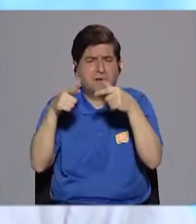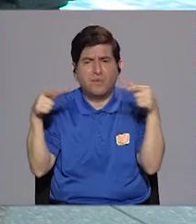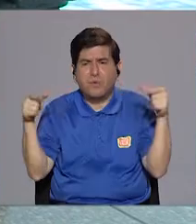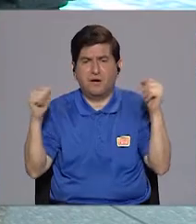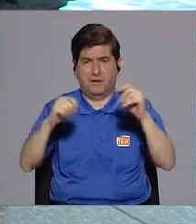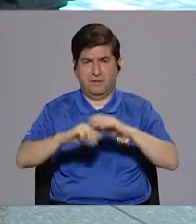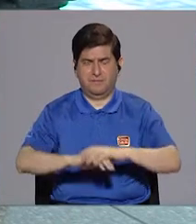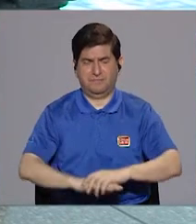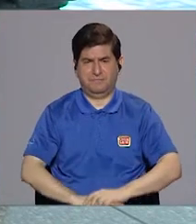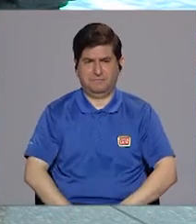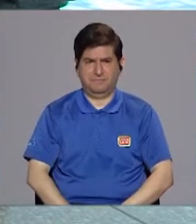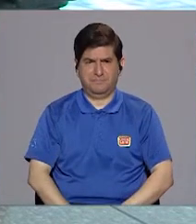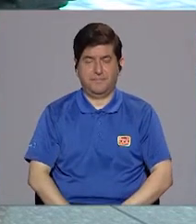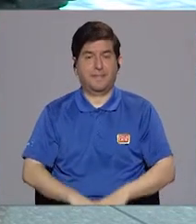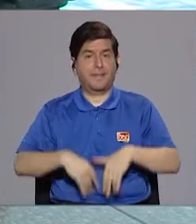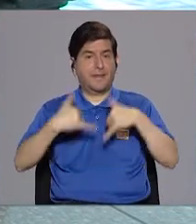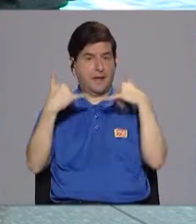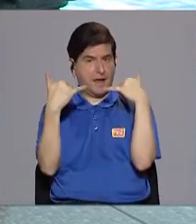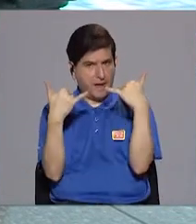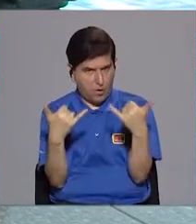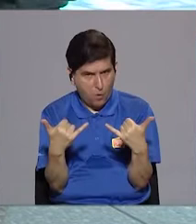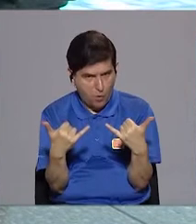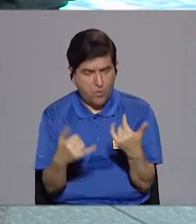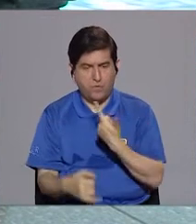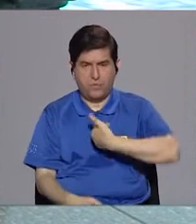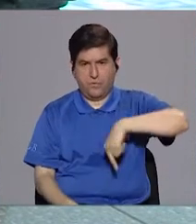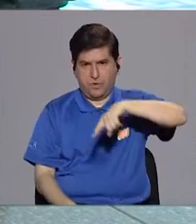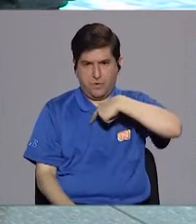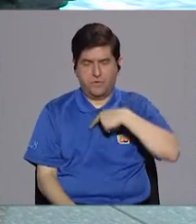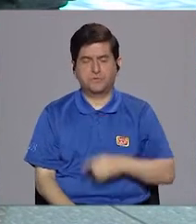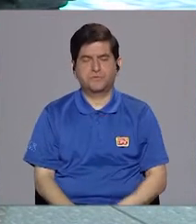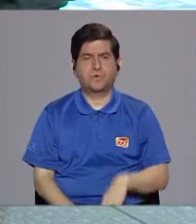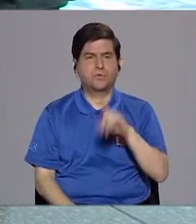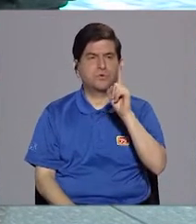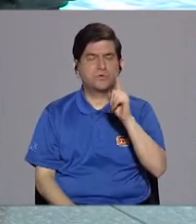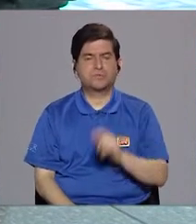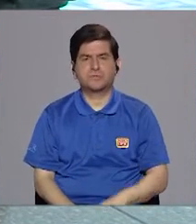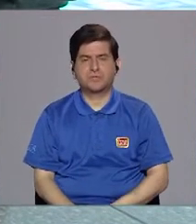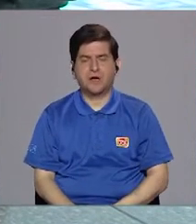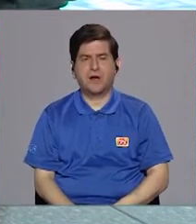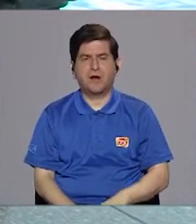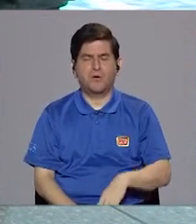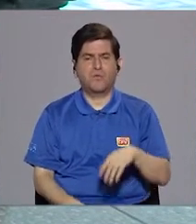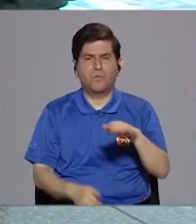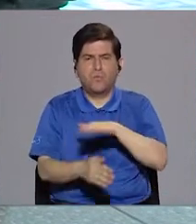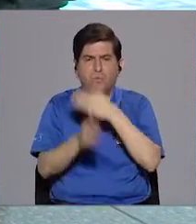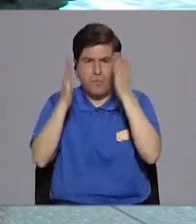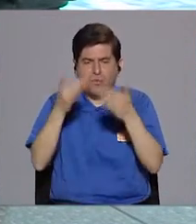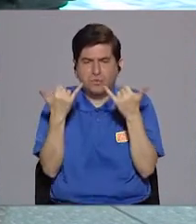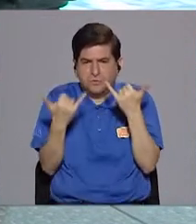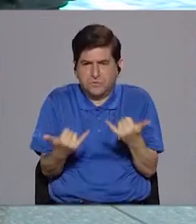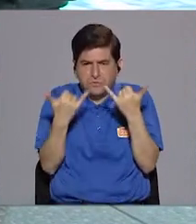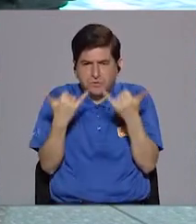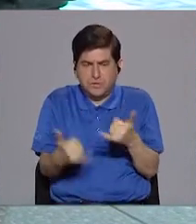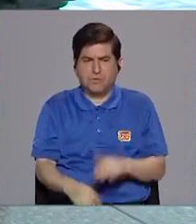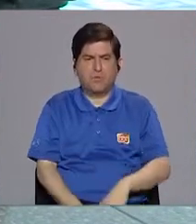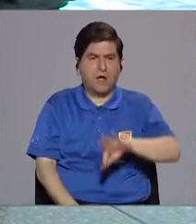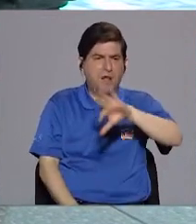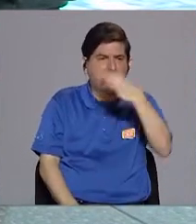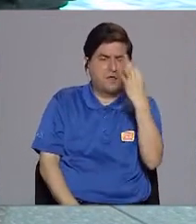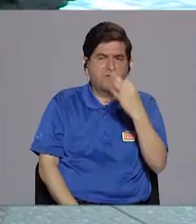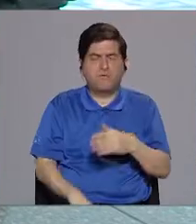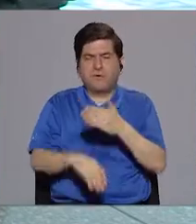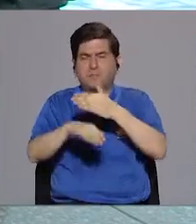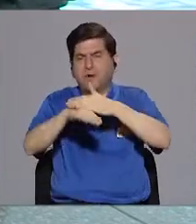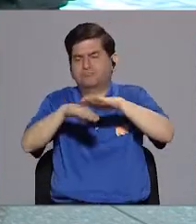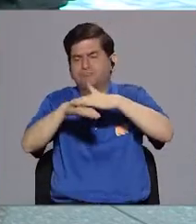lenguaje. Uh-huh. Ahora, cuando nos dedicamos a un compositor contemporáneo, lo hacemos de una manera un